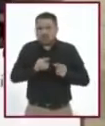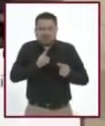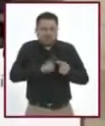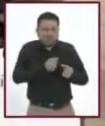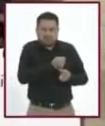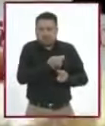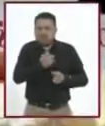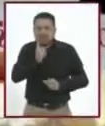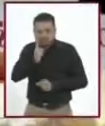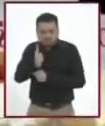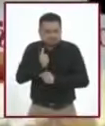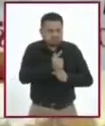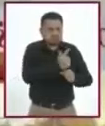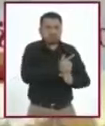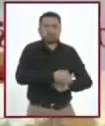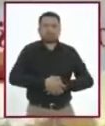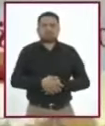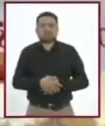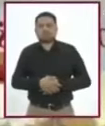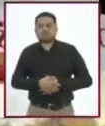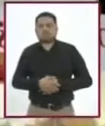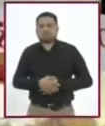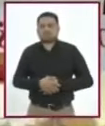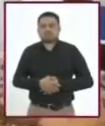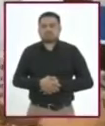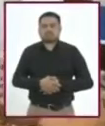quiénes lo descubrieron?